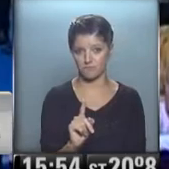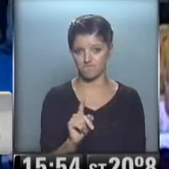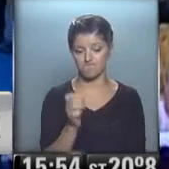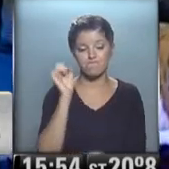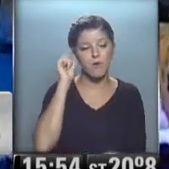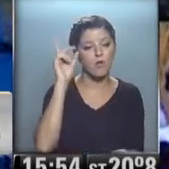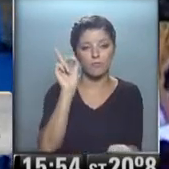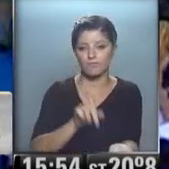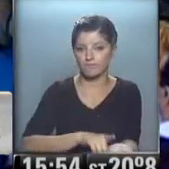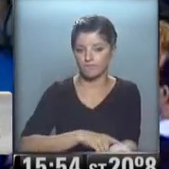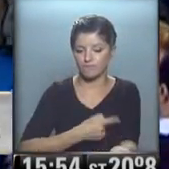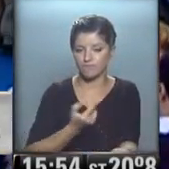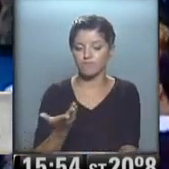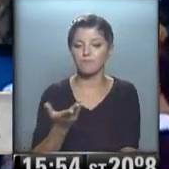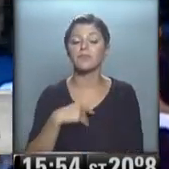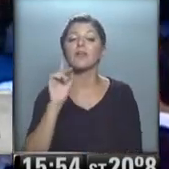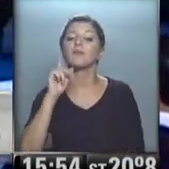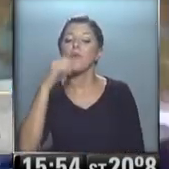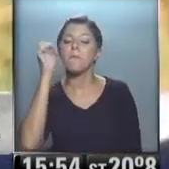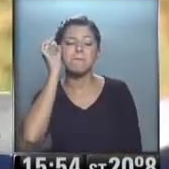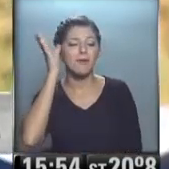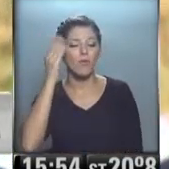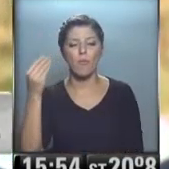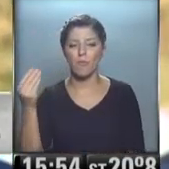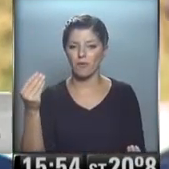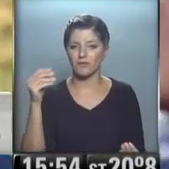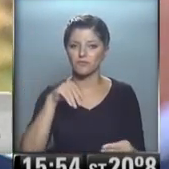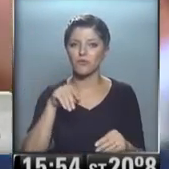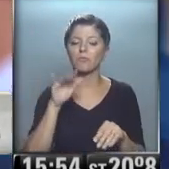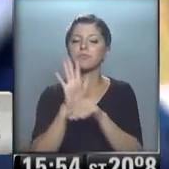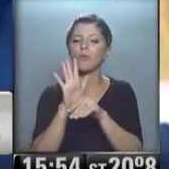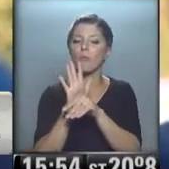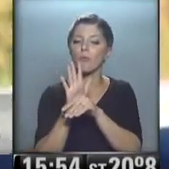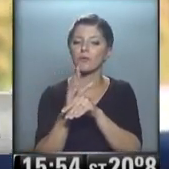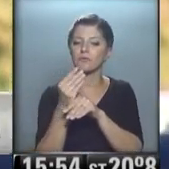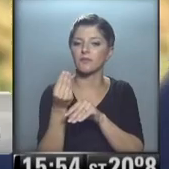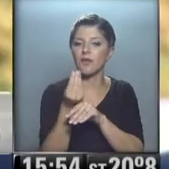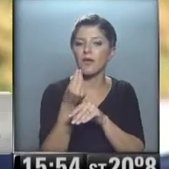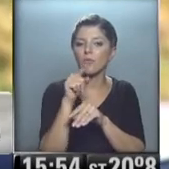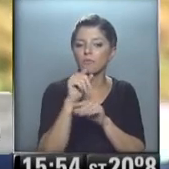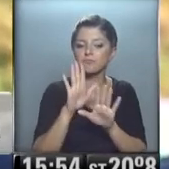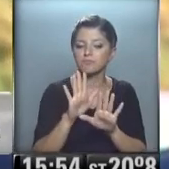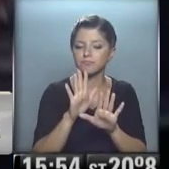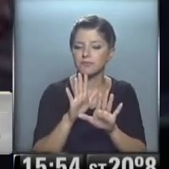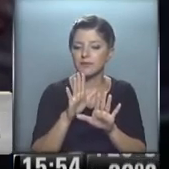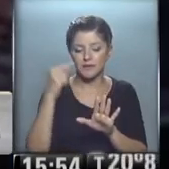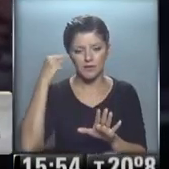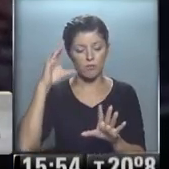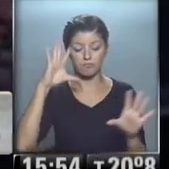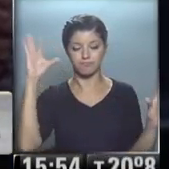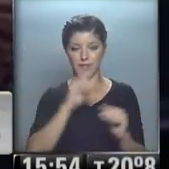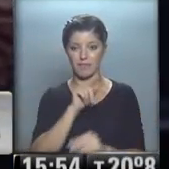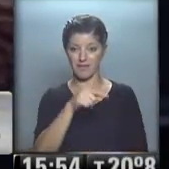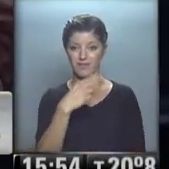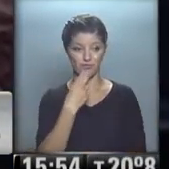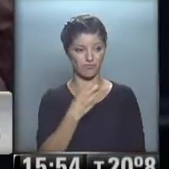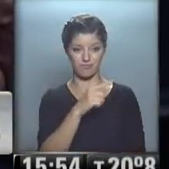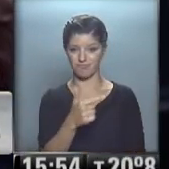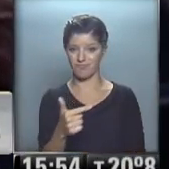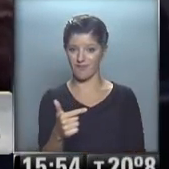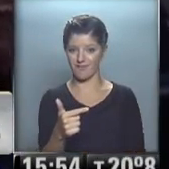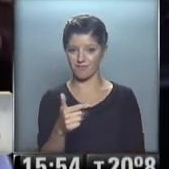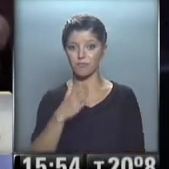Señor, perdóname por encender la luz y olvidarme de que ellos no pueden hacerlo.